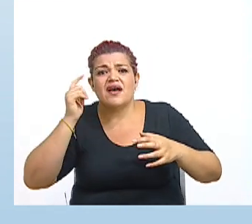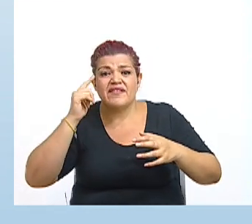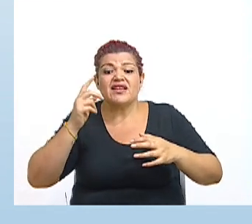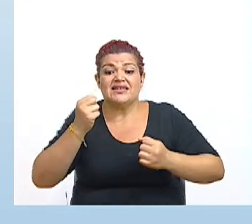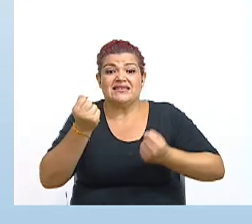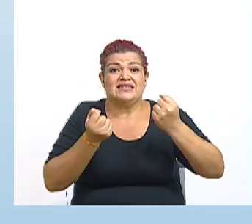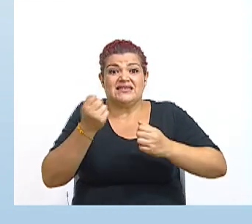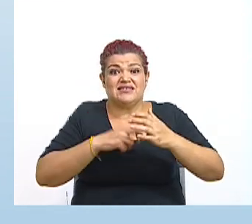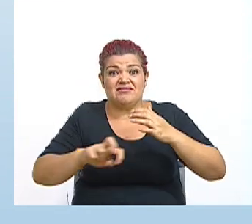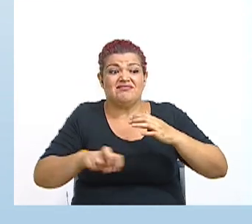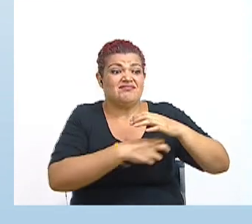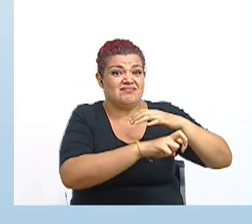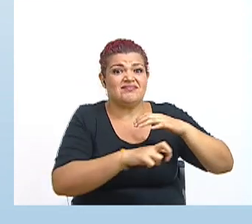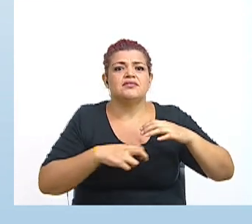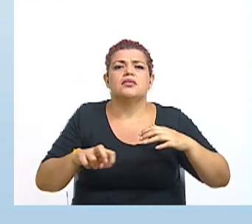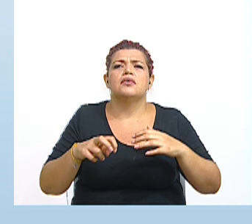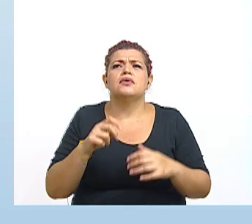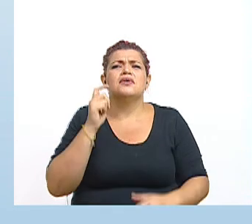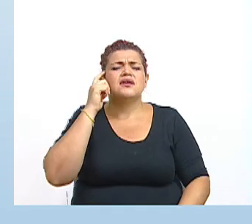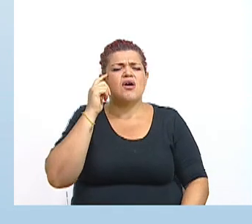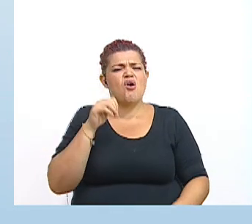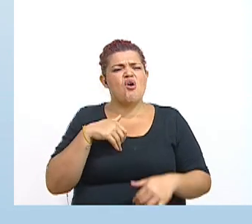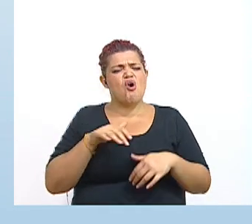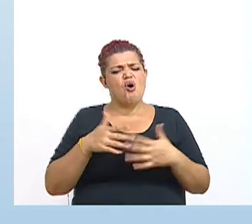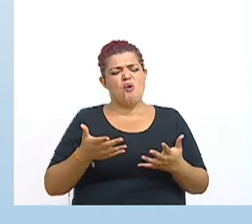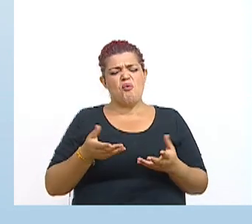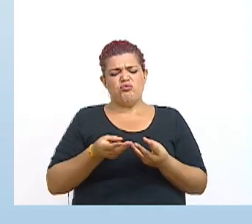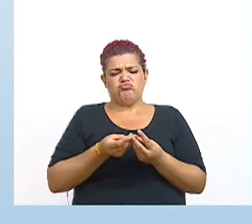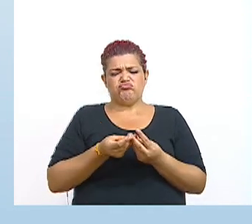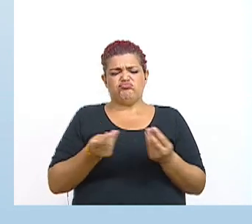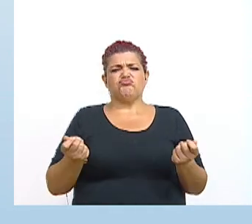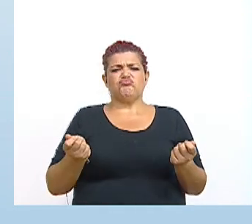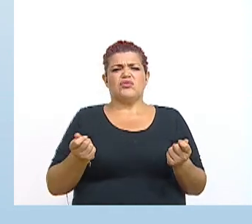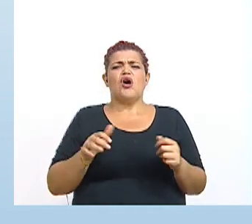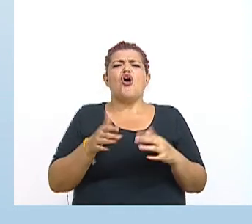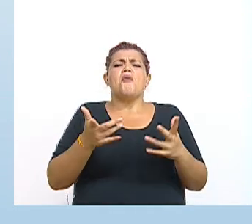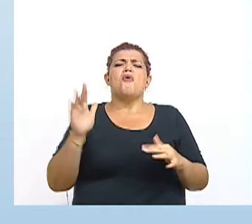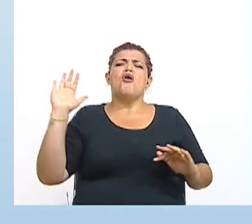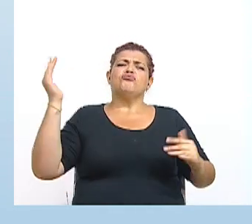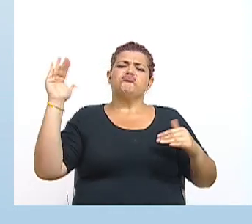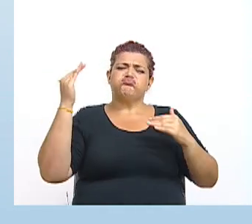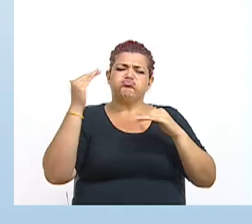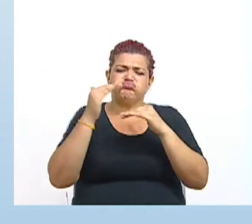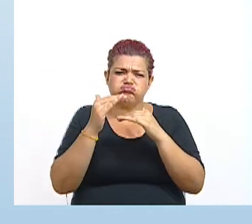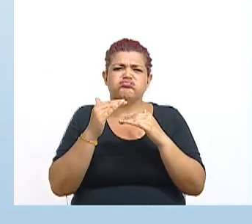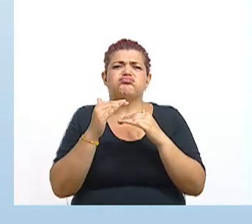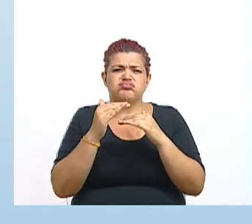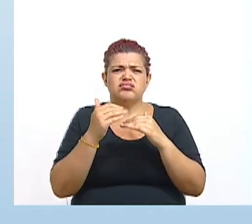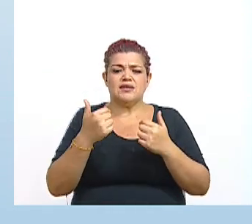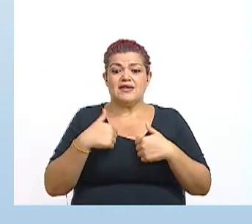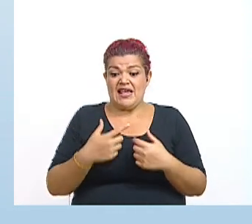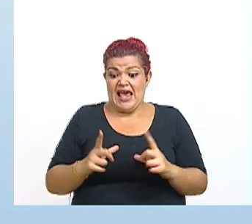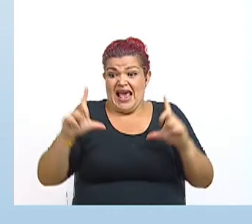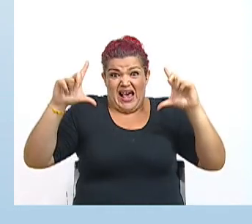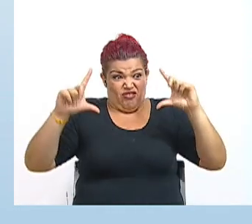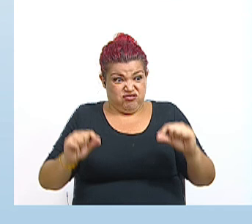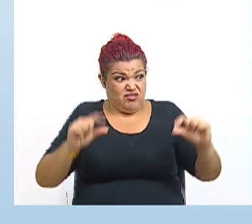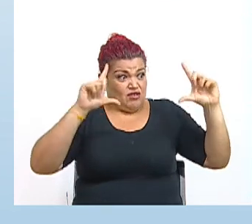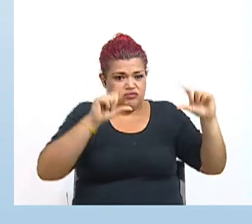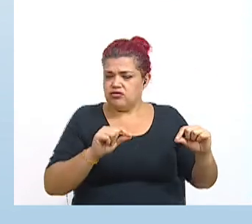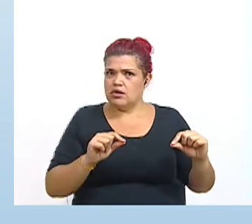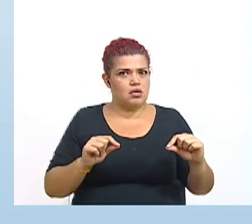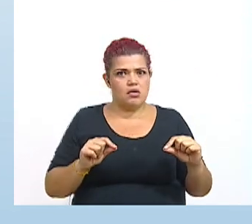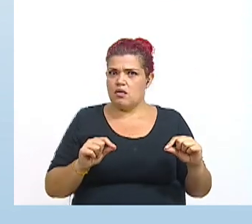que debemos considerar cómo solucionarlos. ¿Y cómo reducir la huella ecológica en Costa Rica?